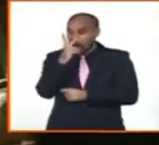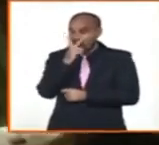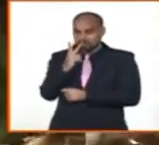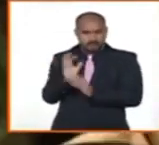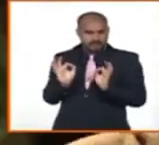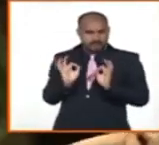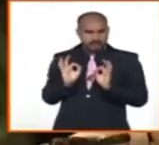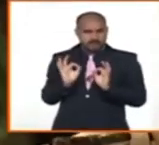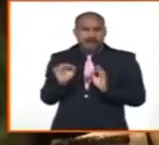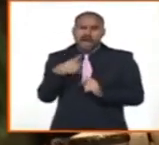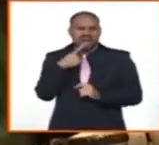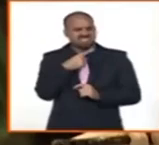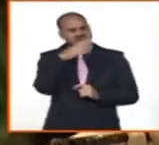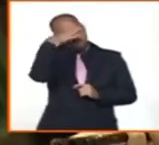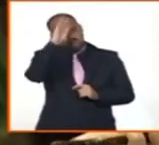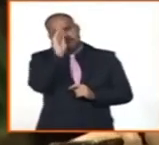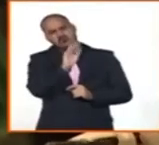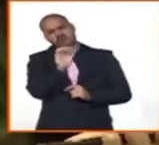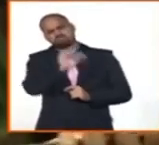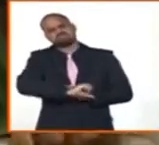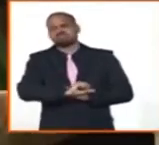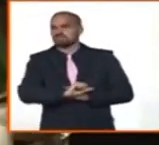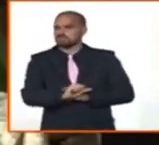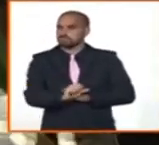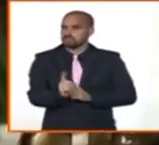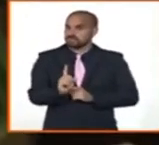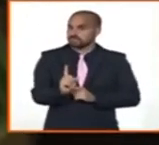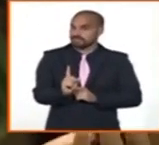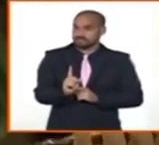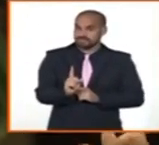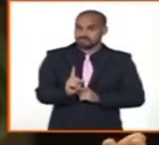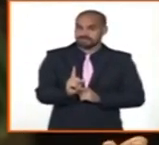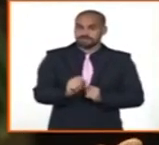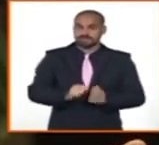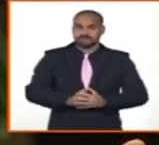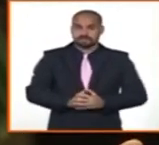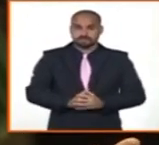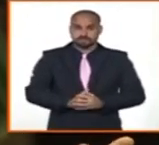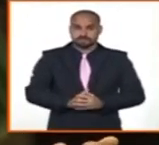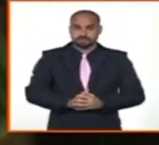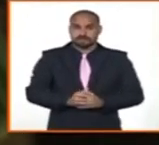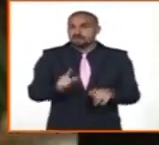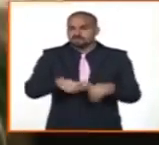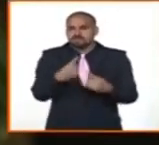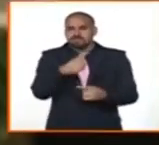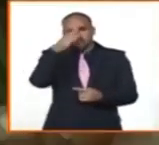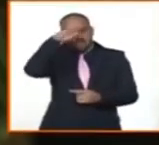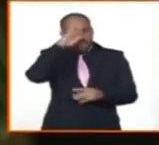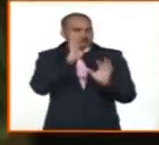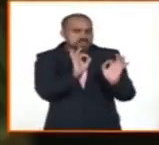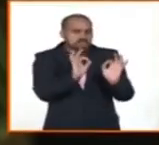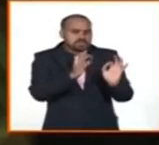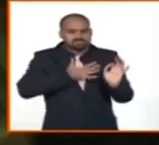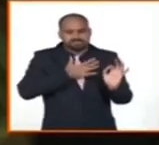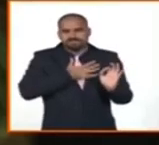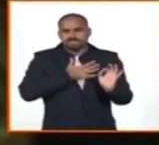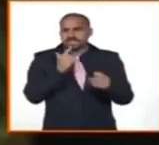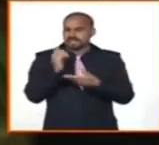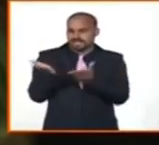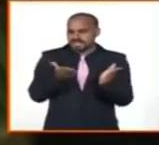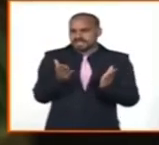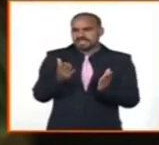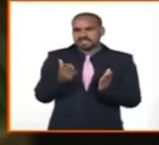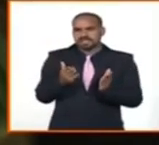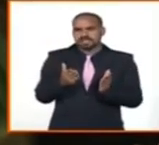la generosidad del cubano y la acogida del cubano, no entienden el idioma del